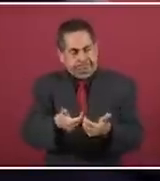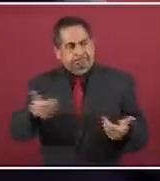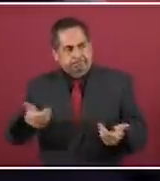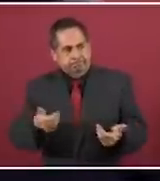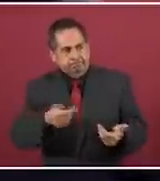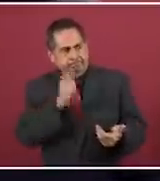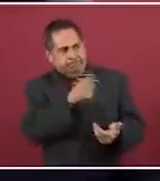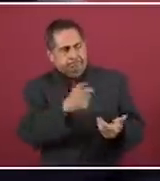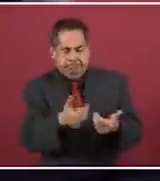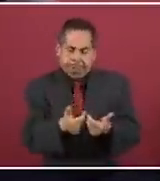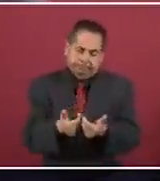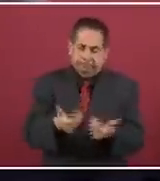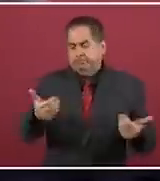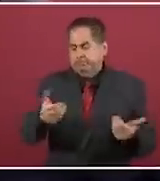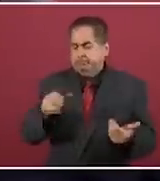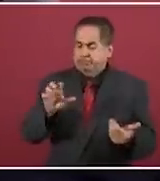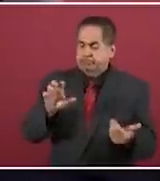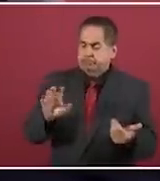el poder